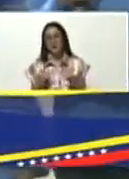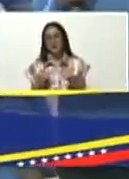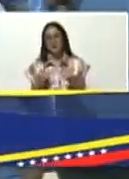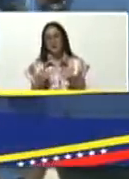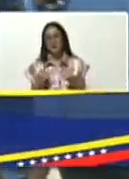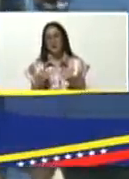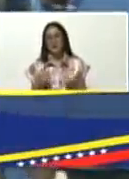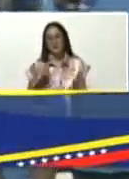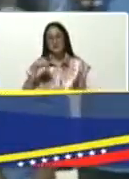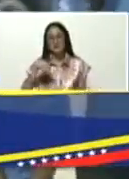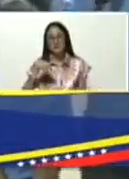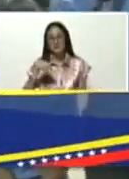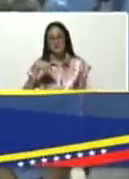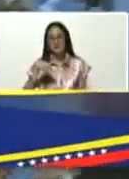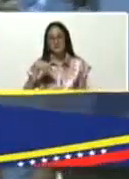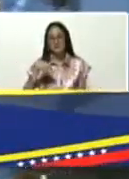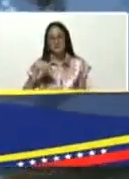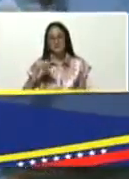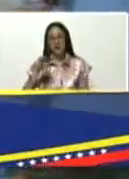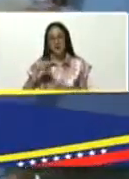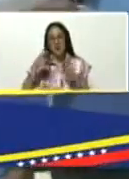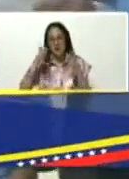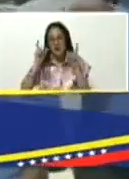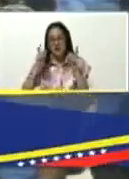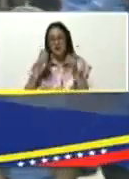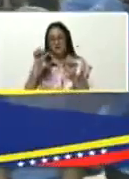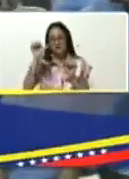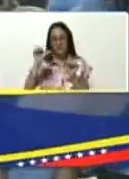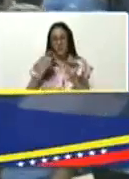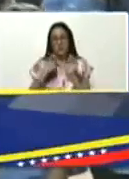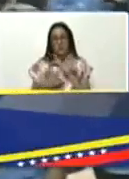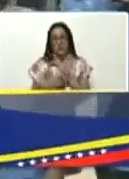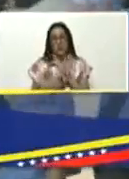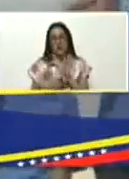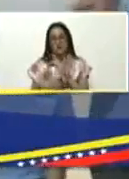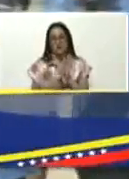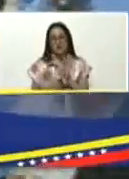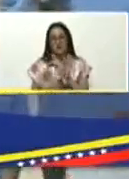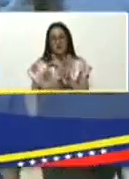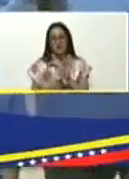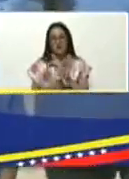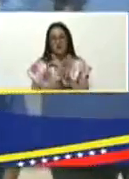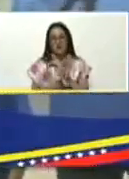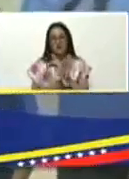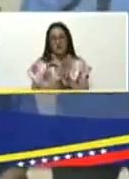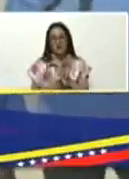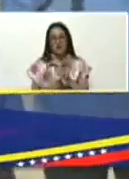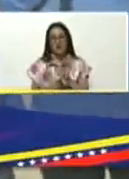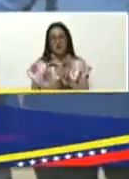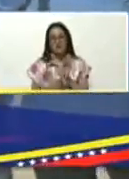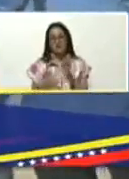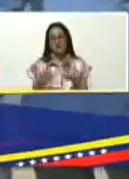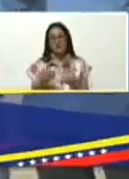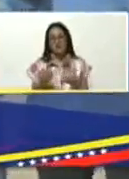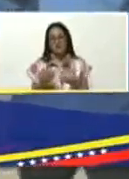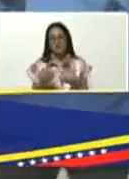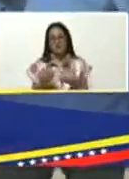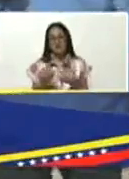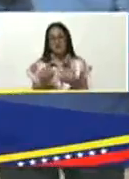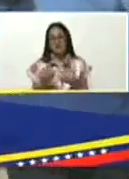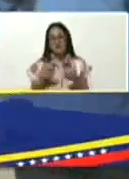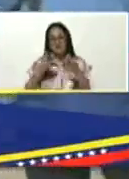por acá por su ganadería, nos diera una muestra, una pequeña muestra de estos tremendos